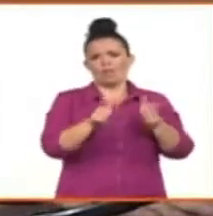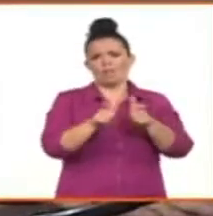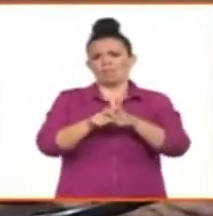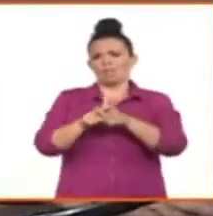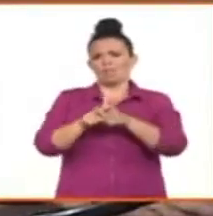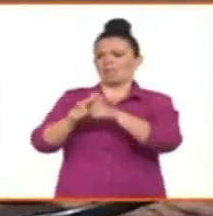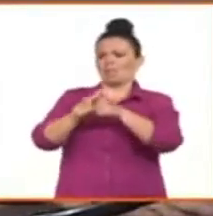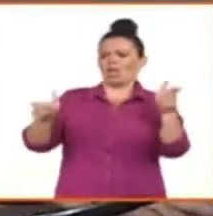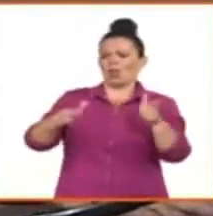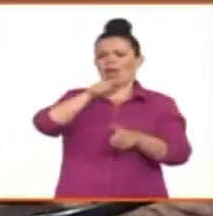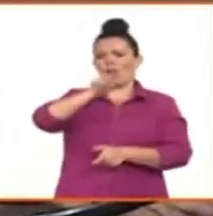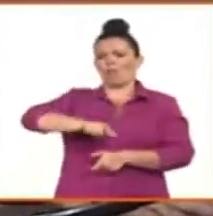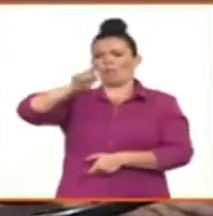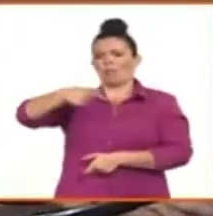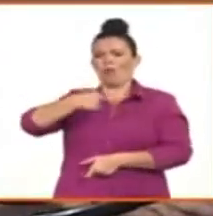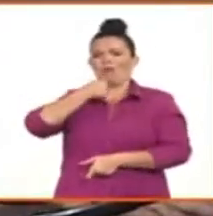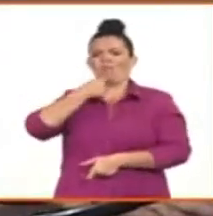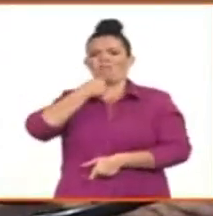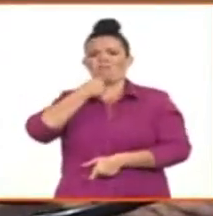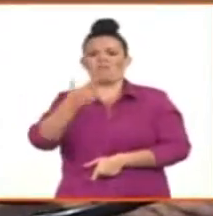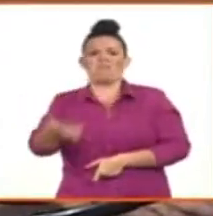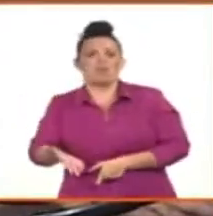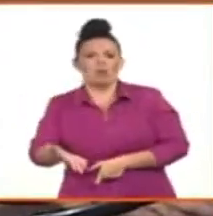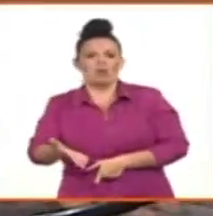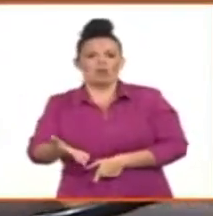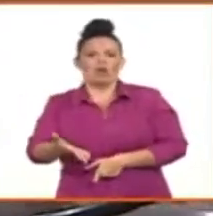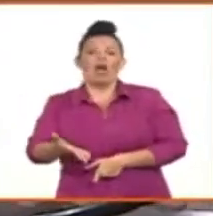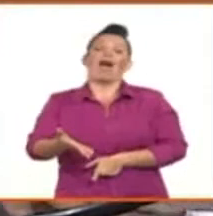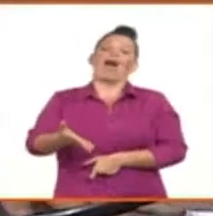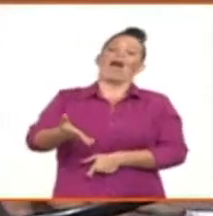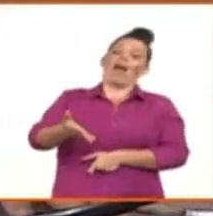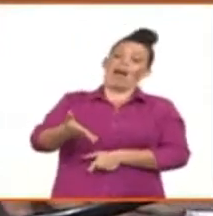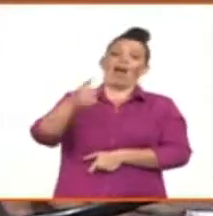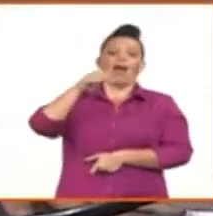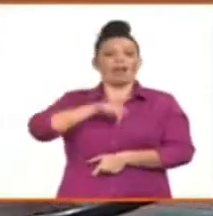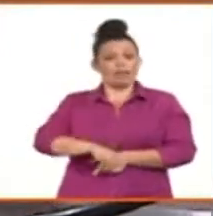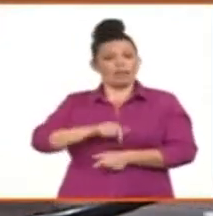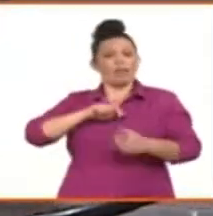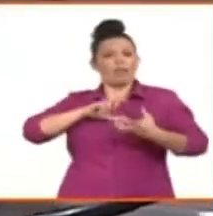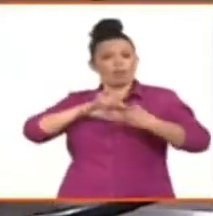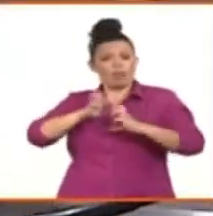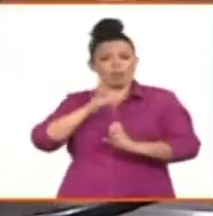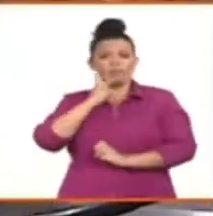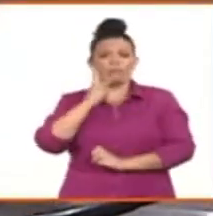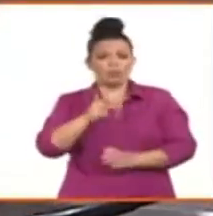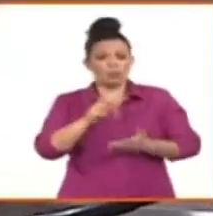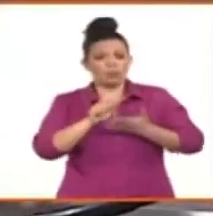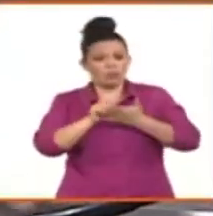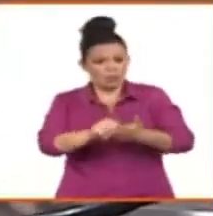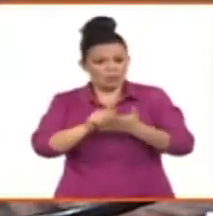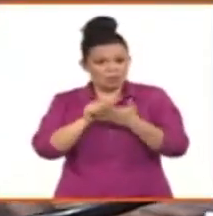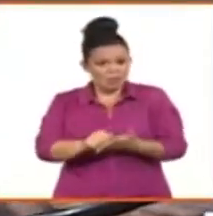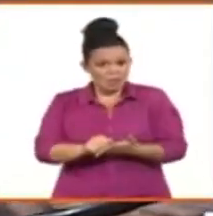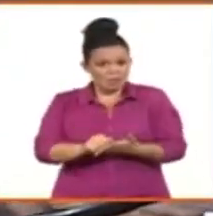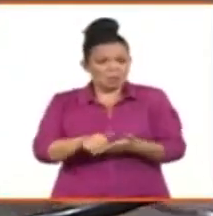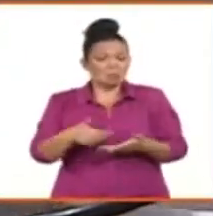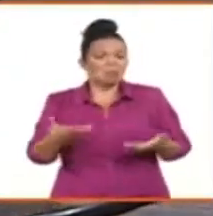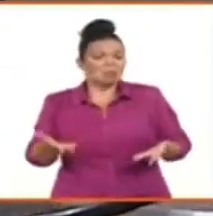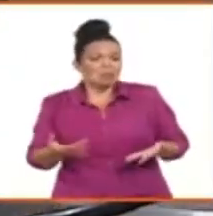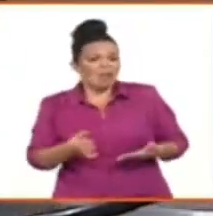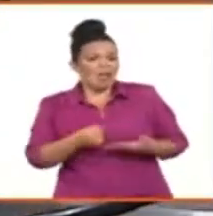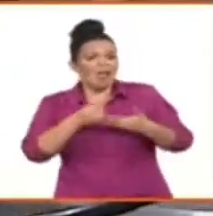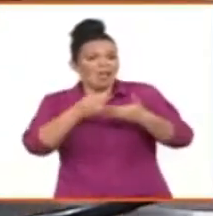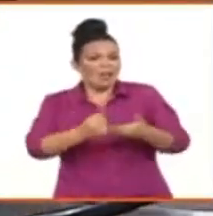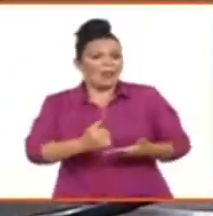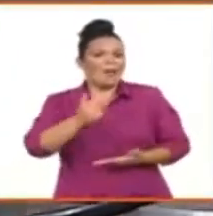estos servicios van a ayudar a que haya una mayor presencia, bueno, mayor